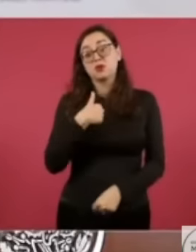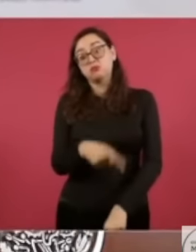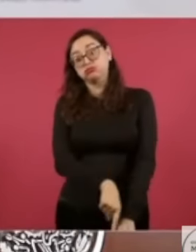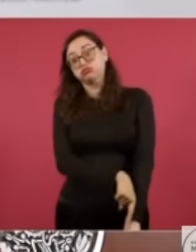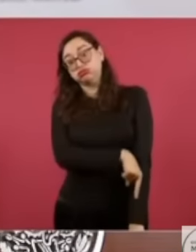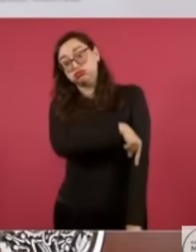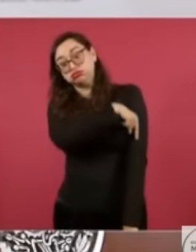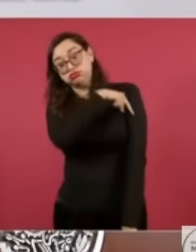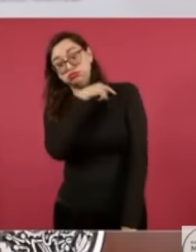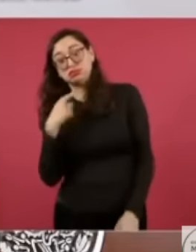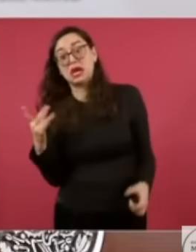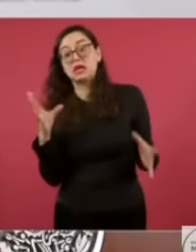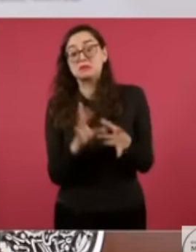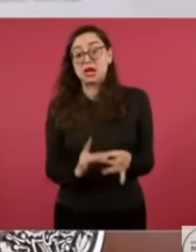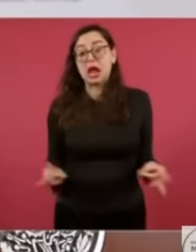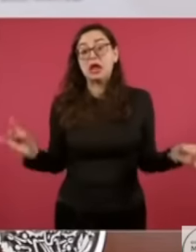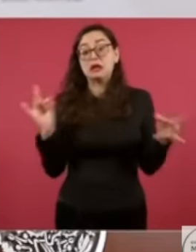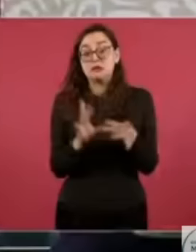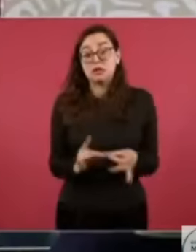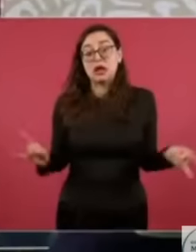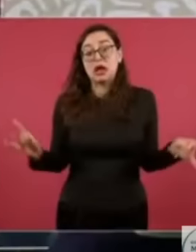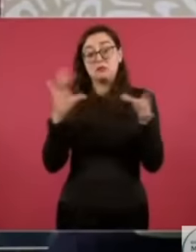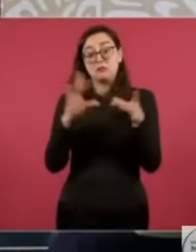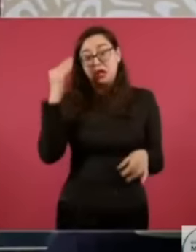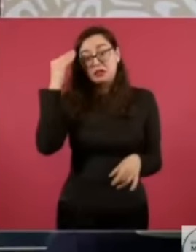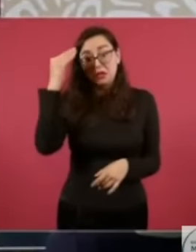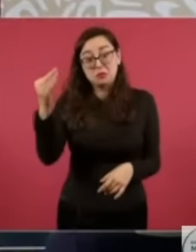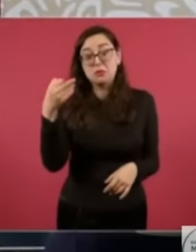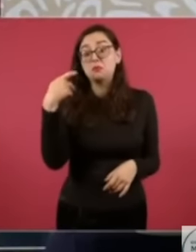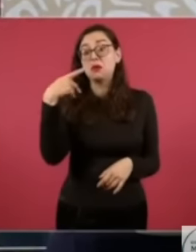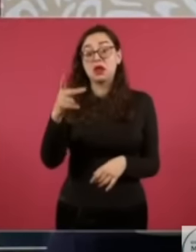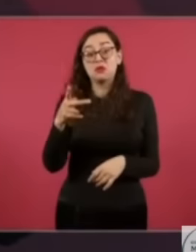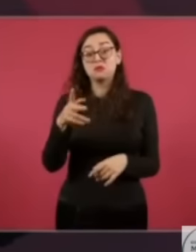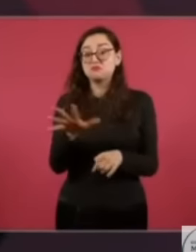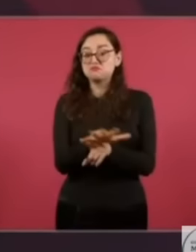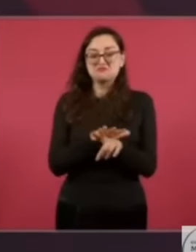final pues no, no llegaríamos a nada.